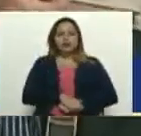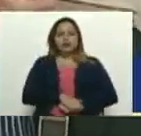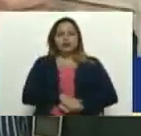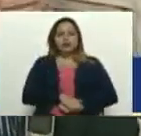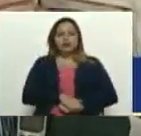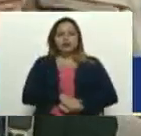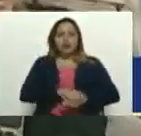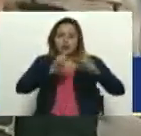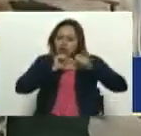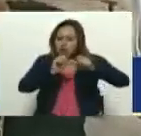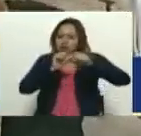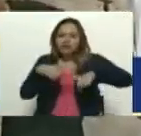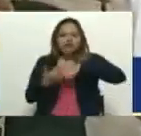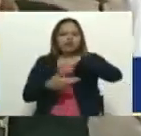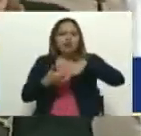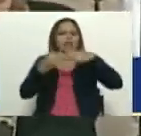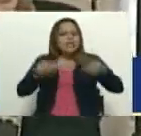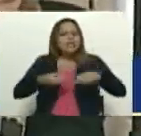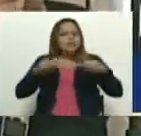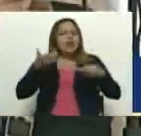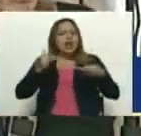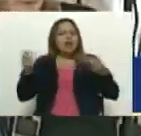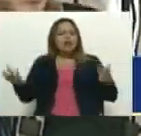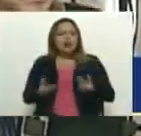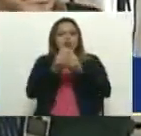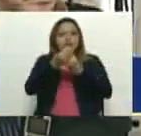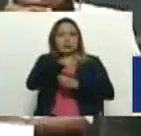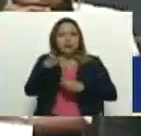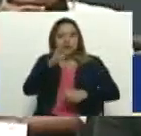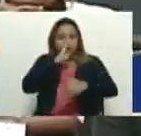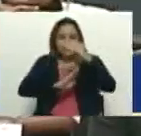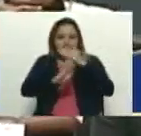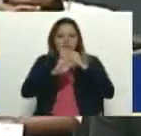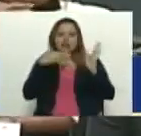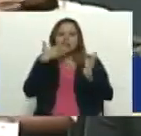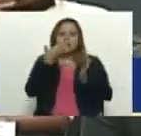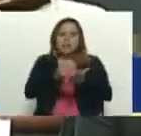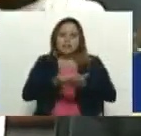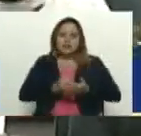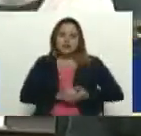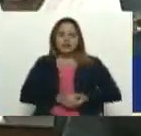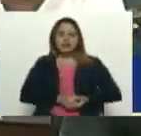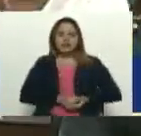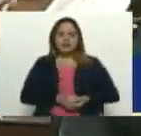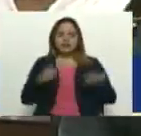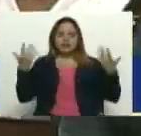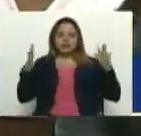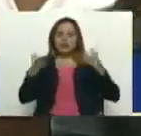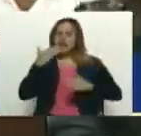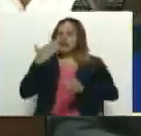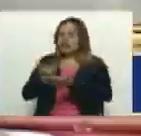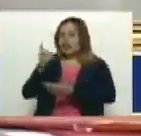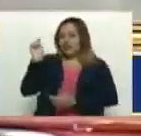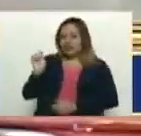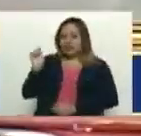irredenta que siempre va a estar presente junto a los humildes. Gracias. Gracias, diputado.